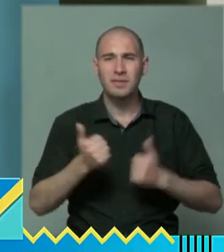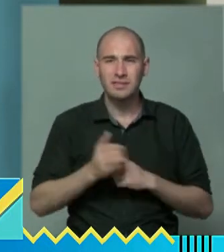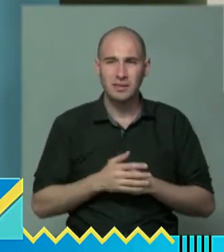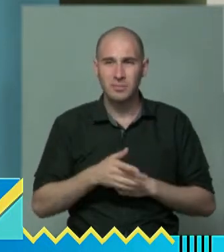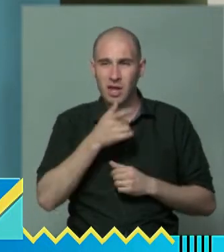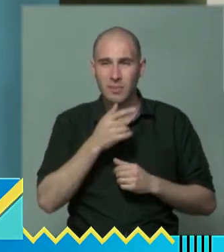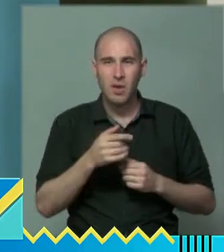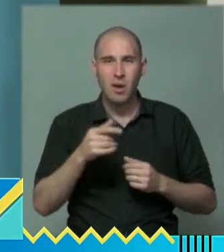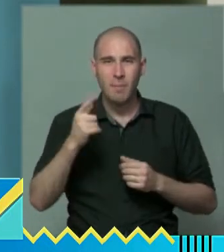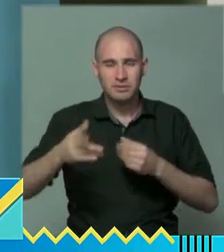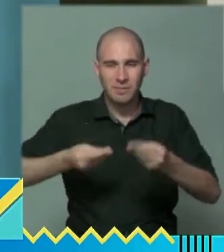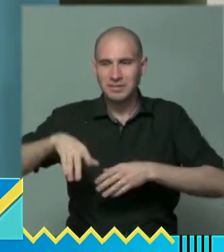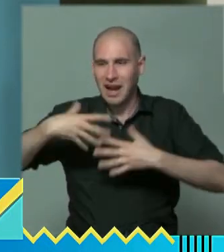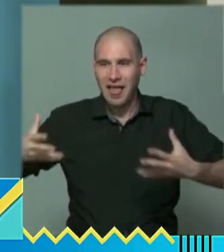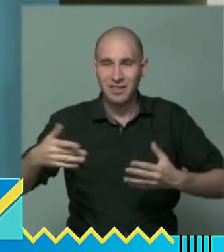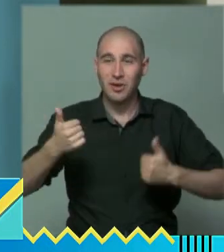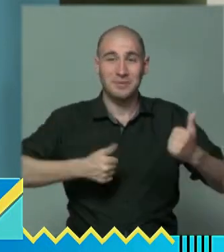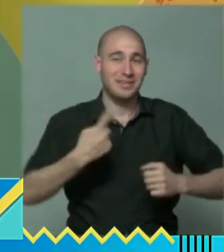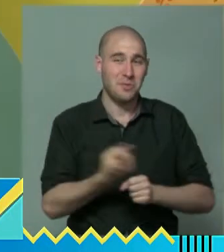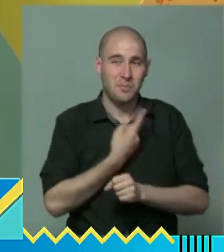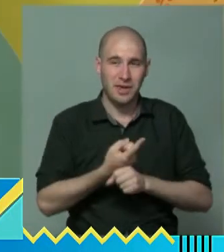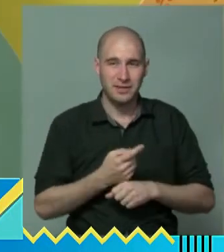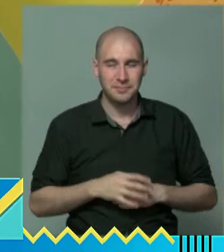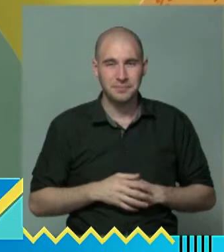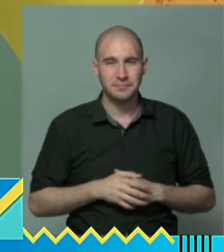prácticamente con algunos monstruos no se puede competir. Bueno,